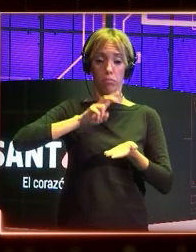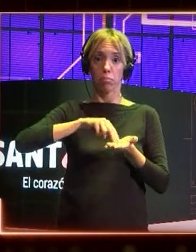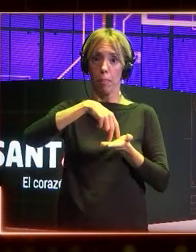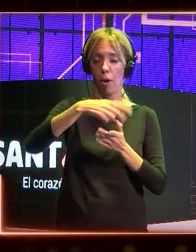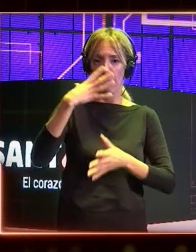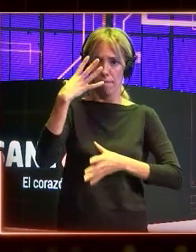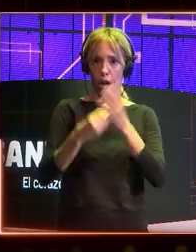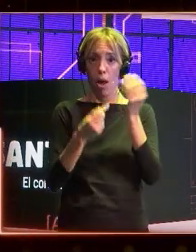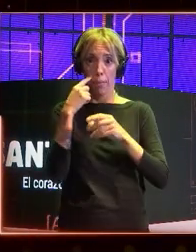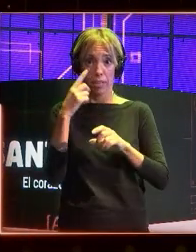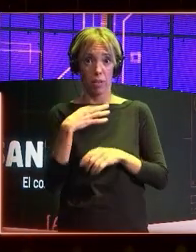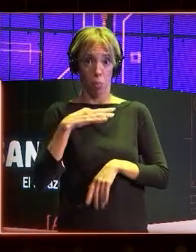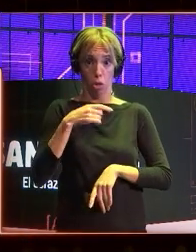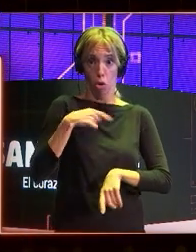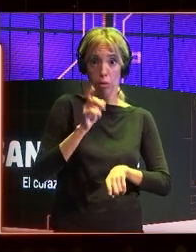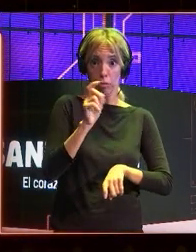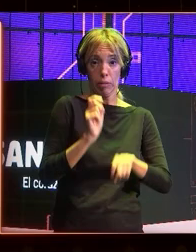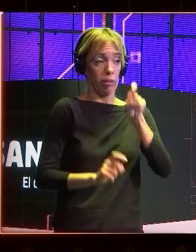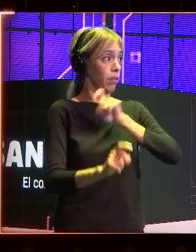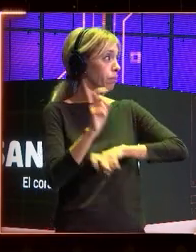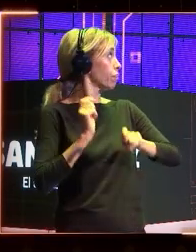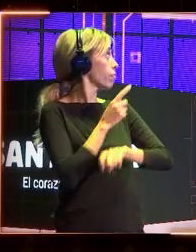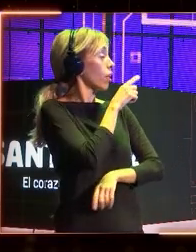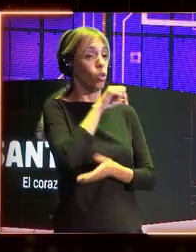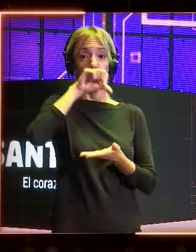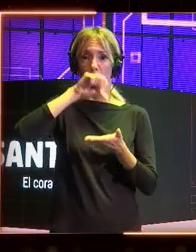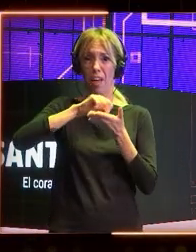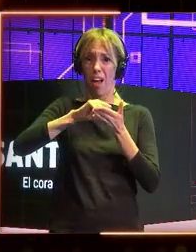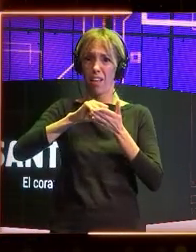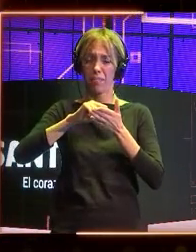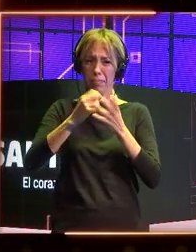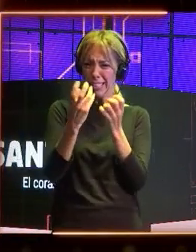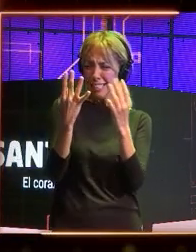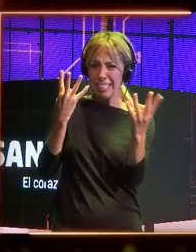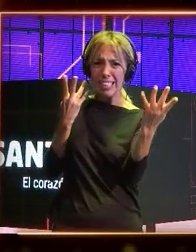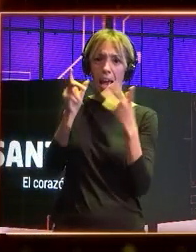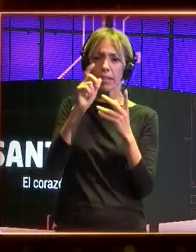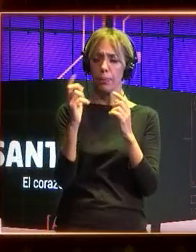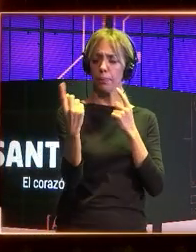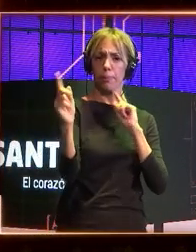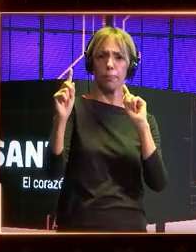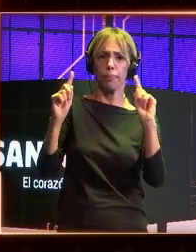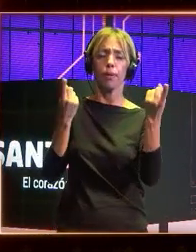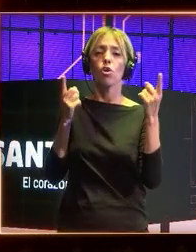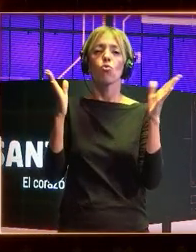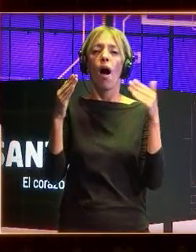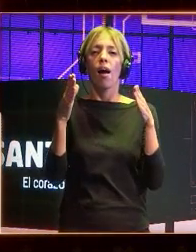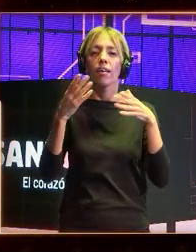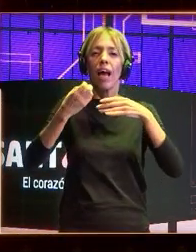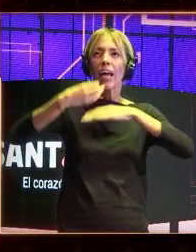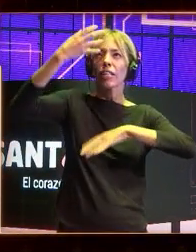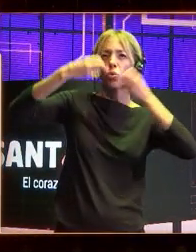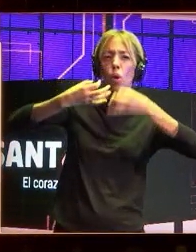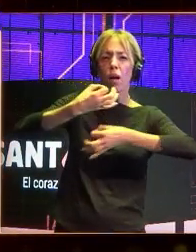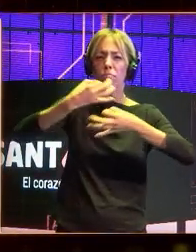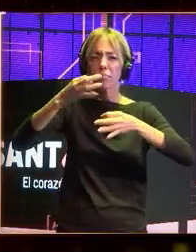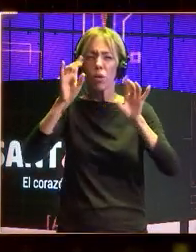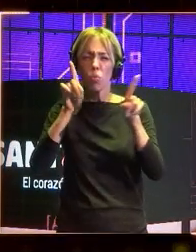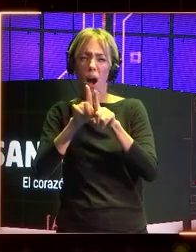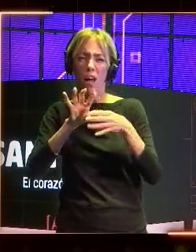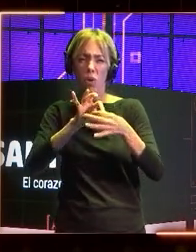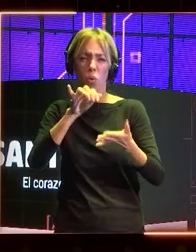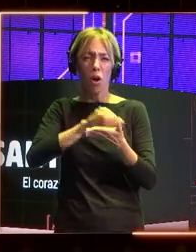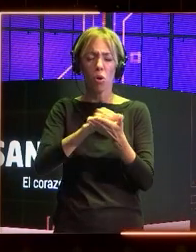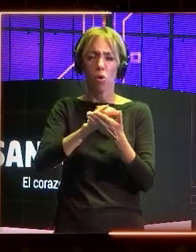fijáis a ver si puedo volver para atrás la ciudad es infinita la gente aparece y desaparece no tiene un arquitectura coherente